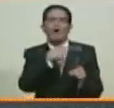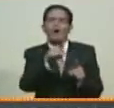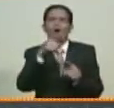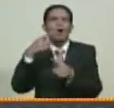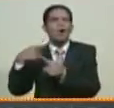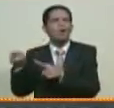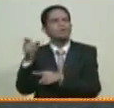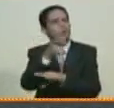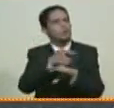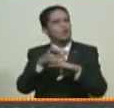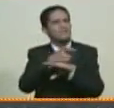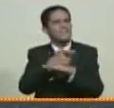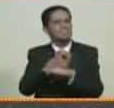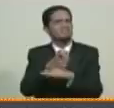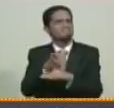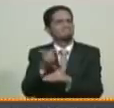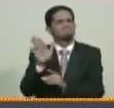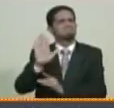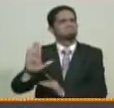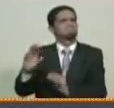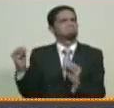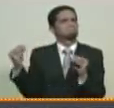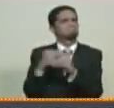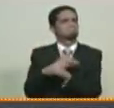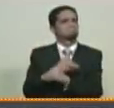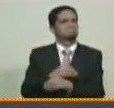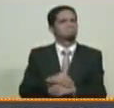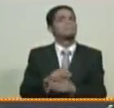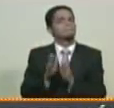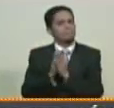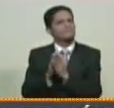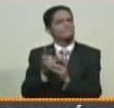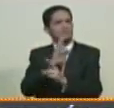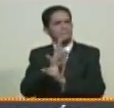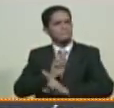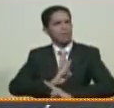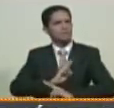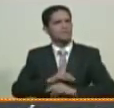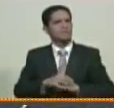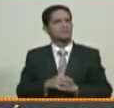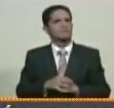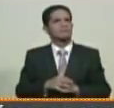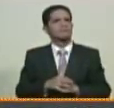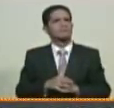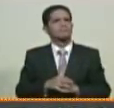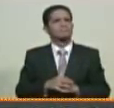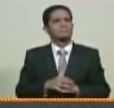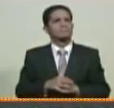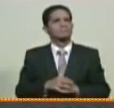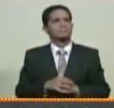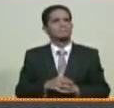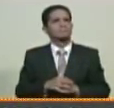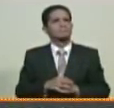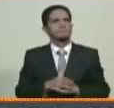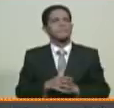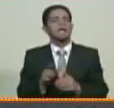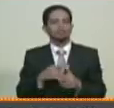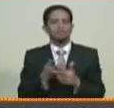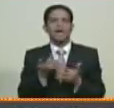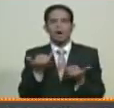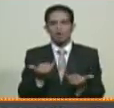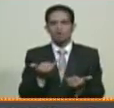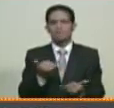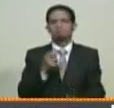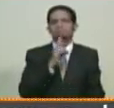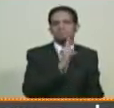y el de perú ni el de ecuador que respondan entonces ante acnur con mucho gusto contestaremos las preguntas